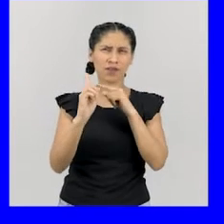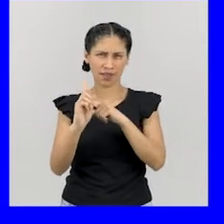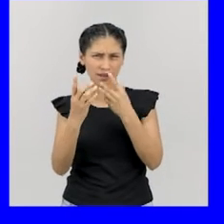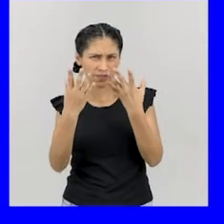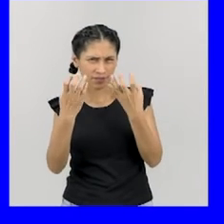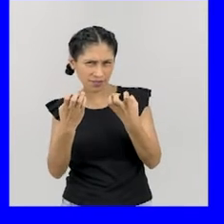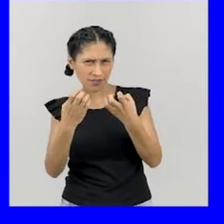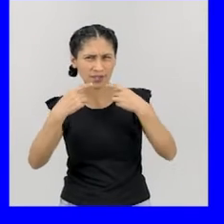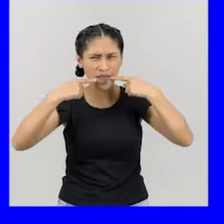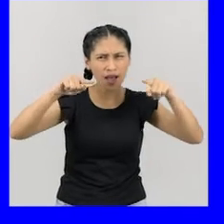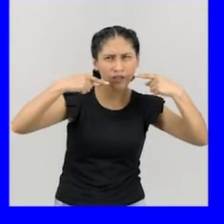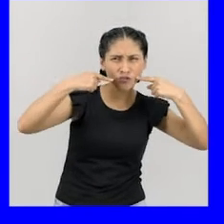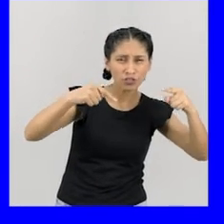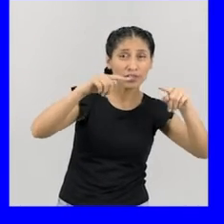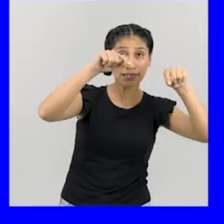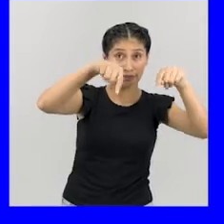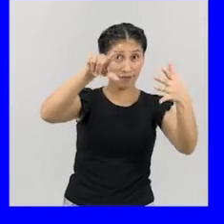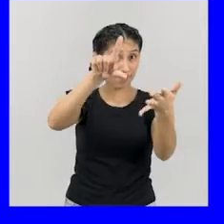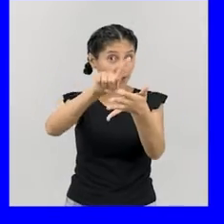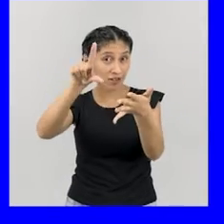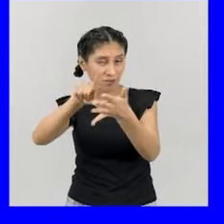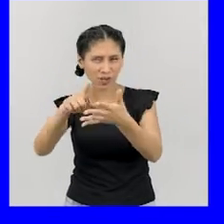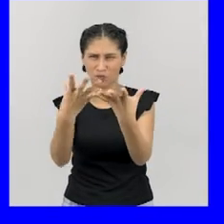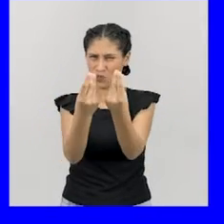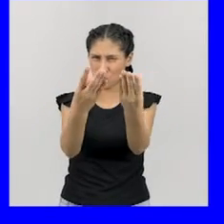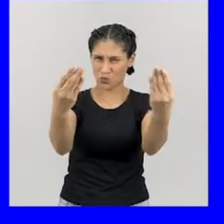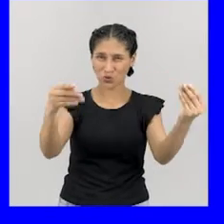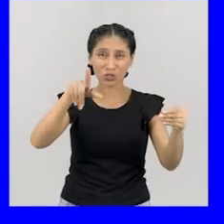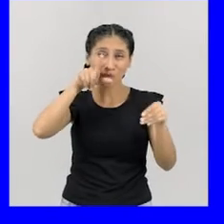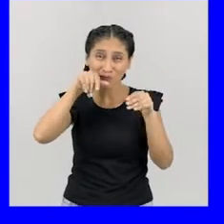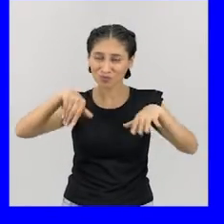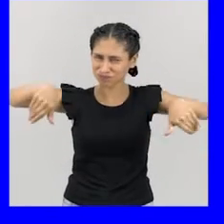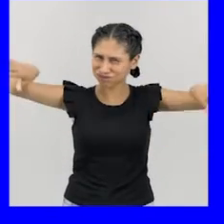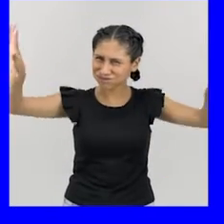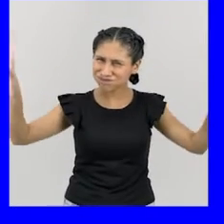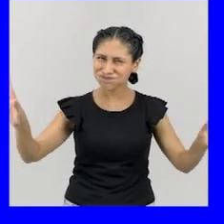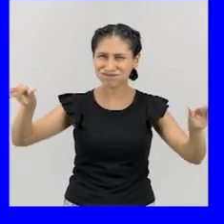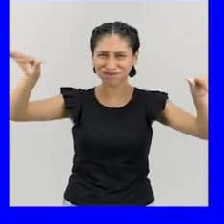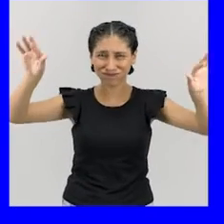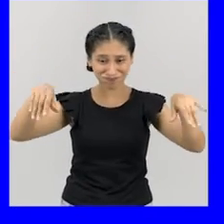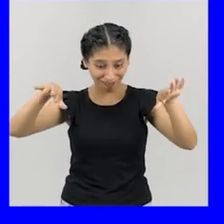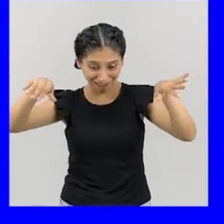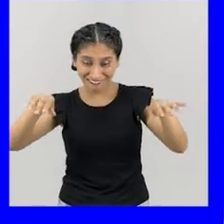a conocer que en Lima se han avistado una gran variedad de aves en sus playas.